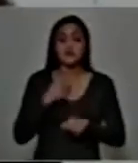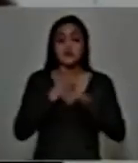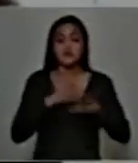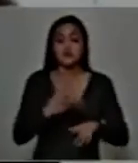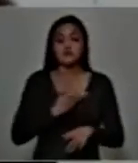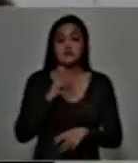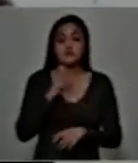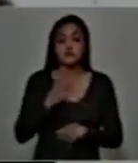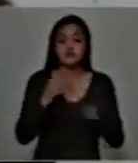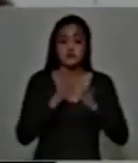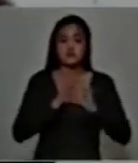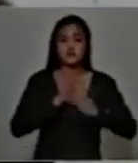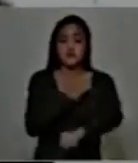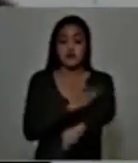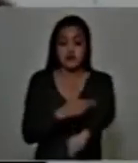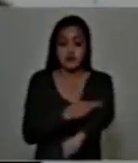A un